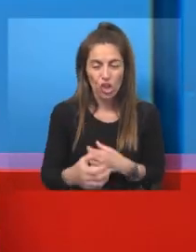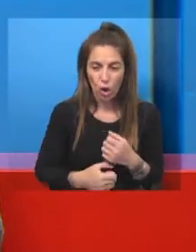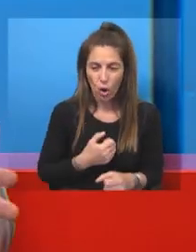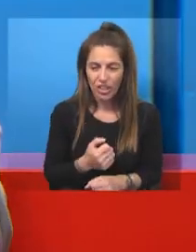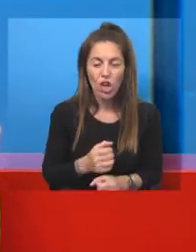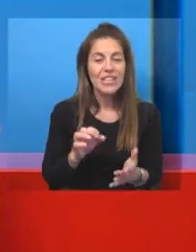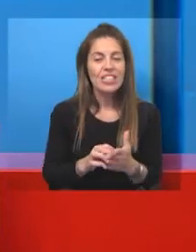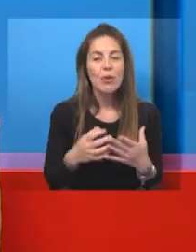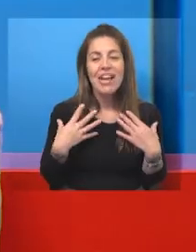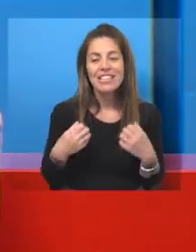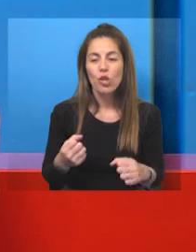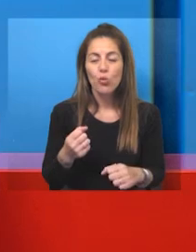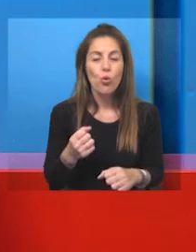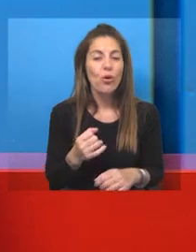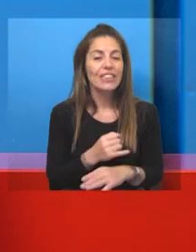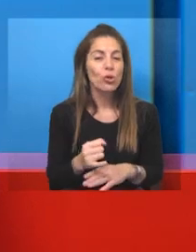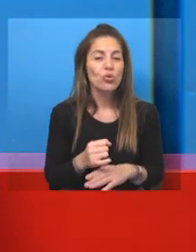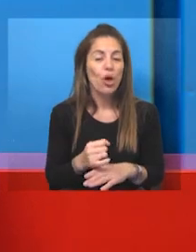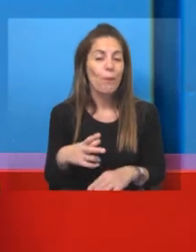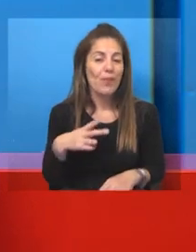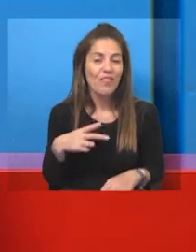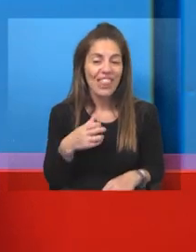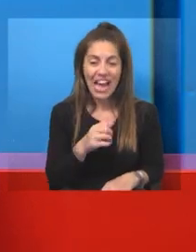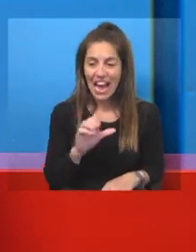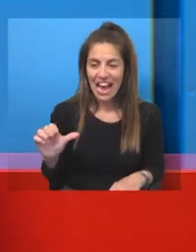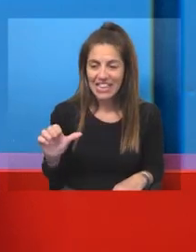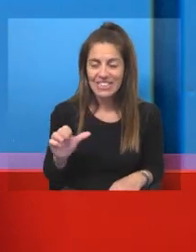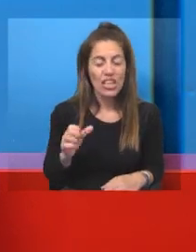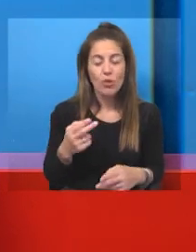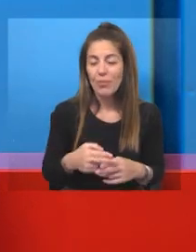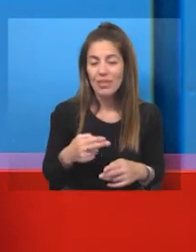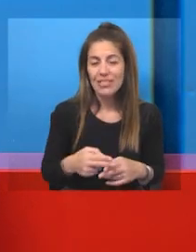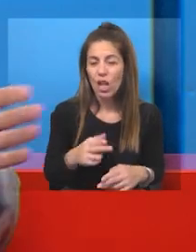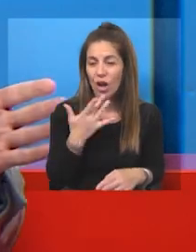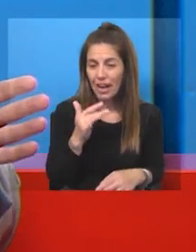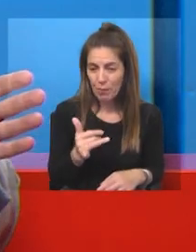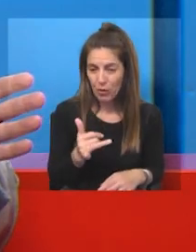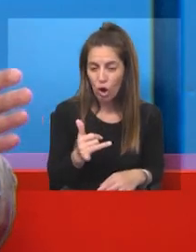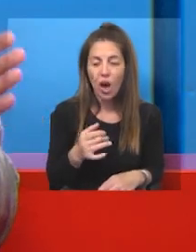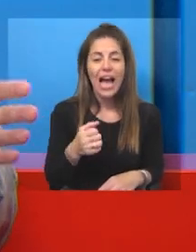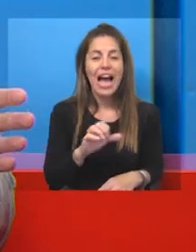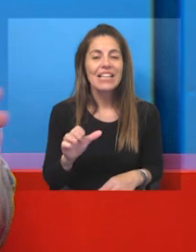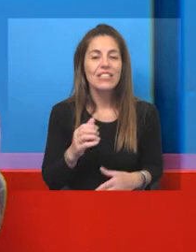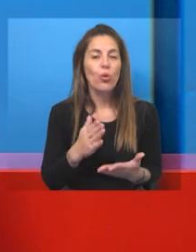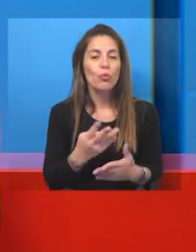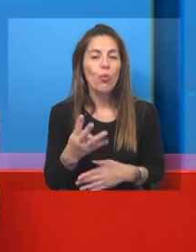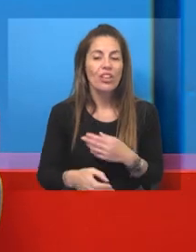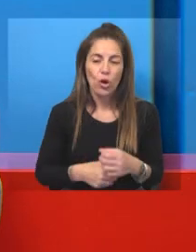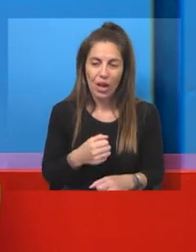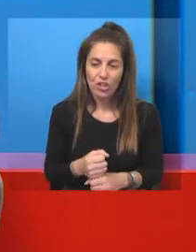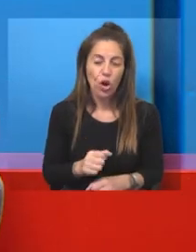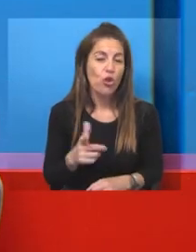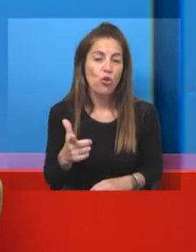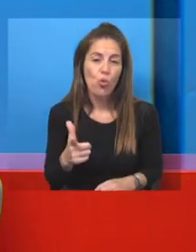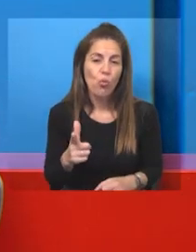en el sistema de salud mutual eh Y en asce voy Solamente voy a mencionar un ejemplo en hace Durante los últimos 4 años no